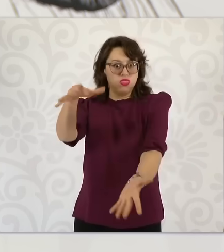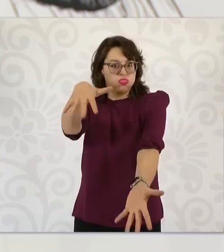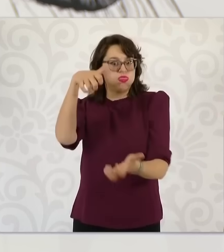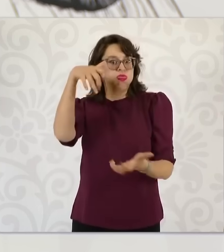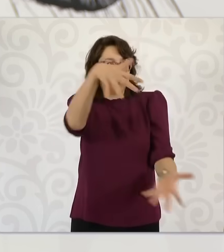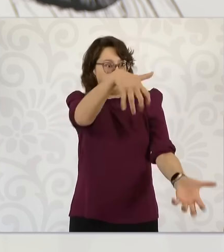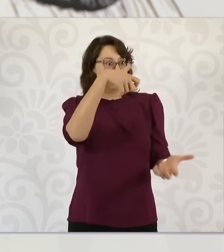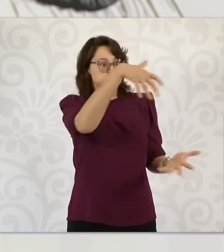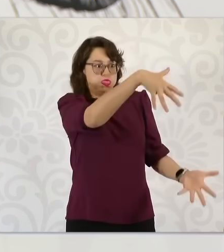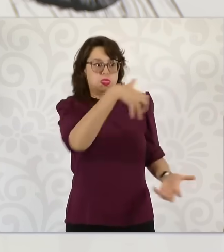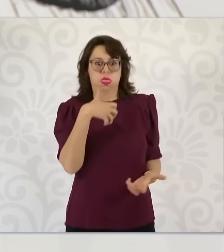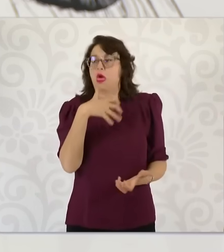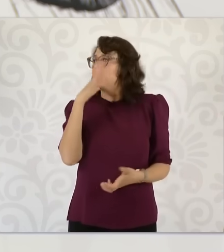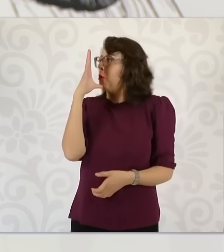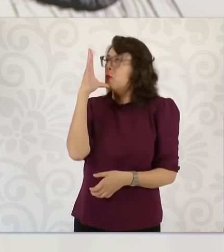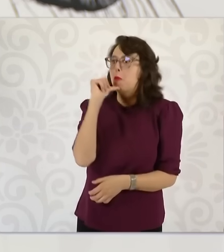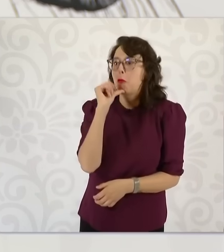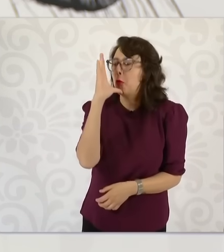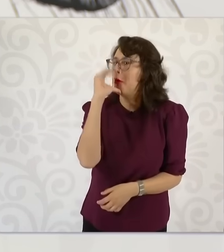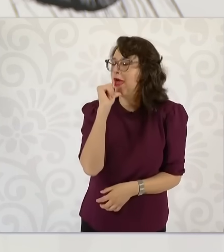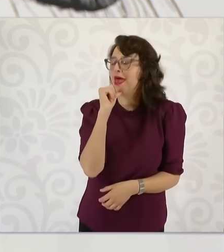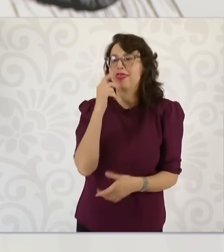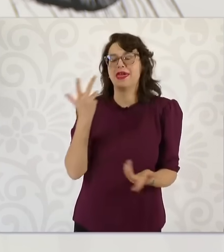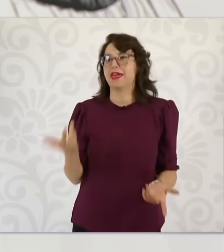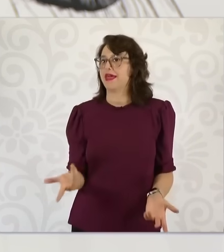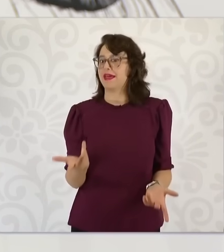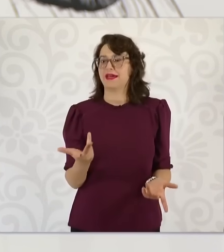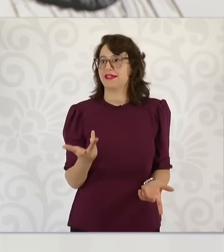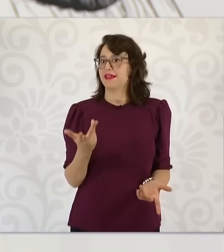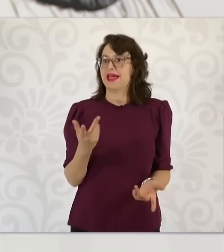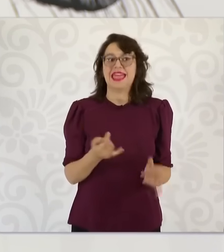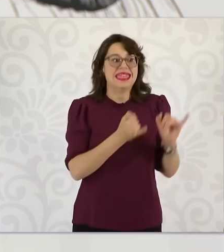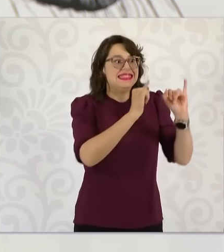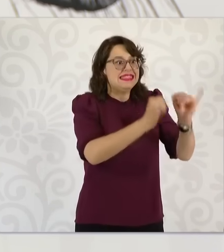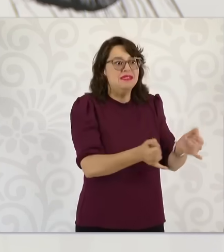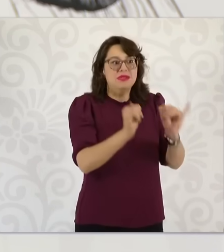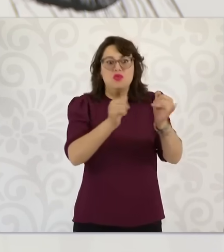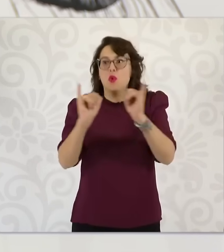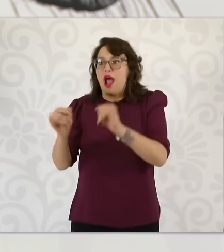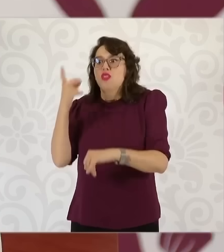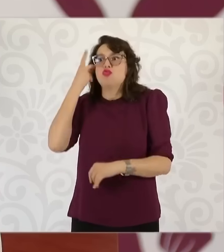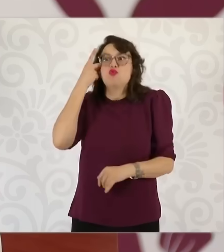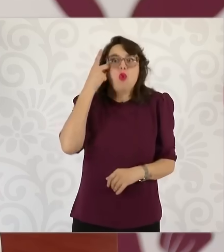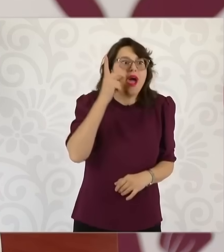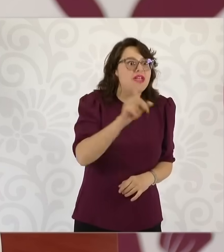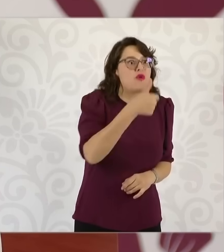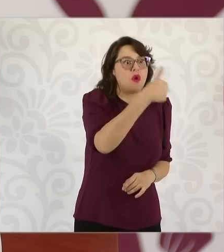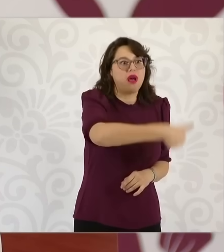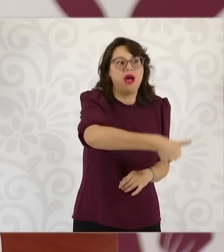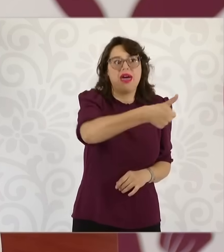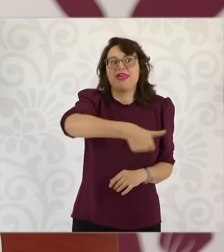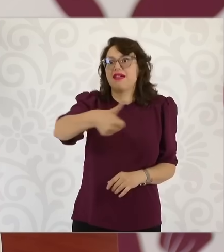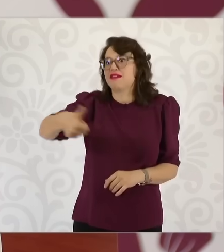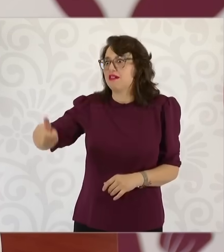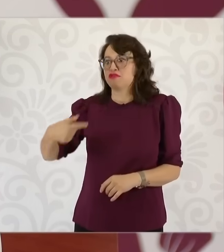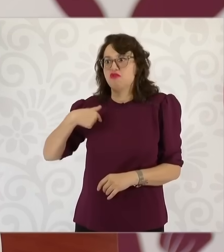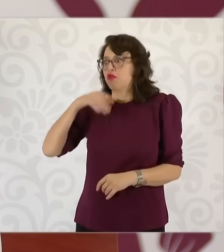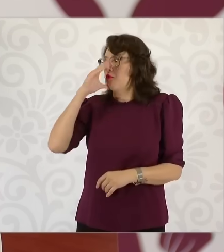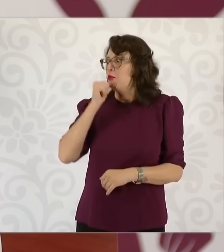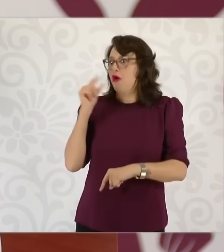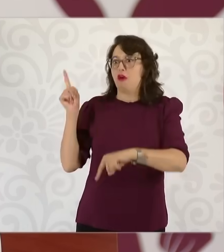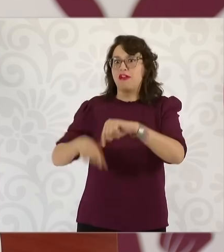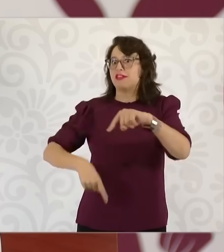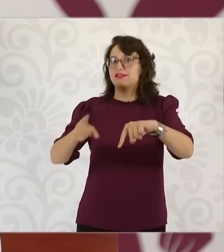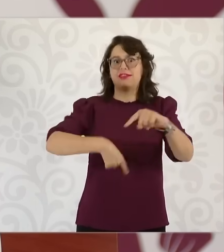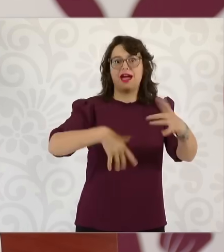Estado mexicano, ni le pertenecen a los bancos ni a las AFORES, le pertenecen a las y a los trabajadores